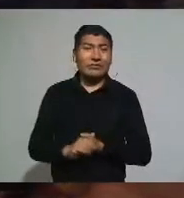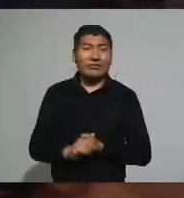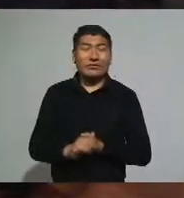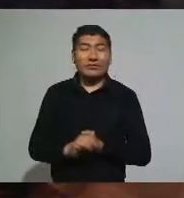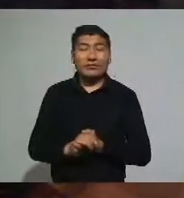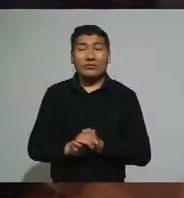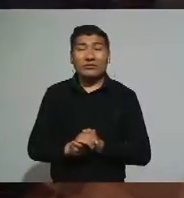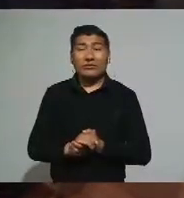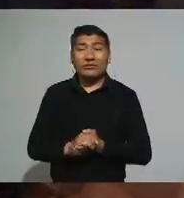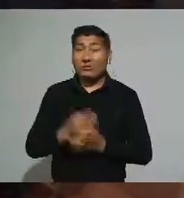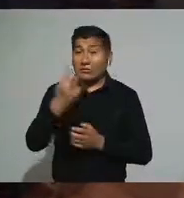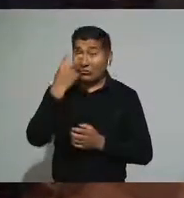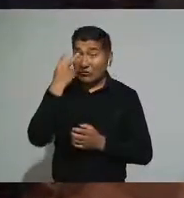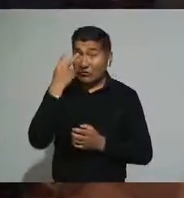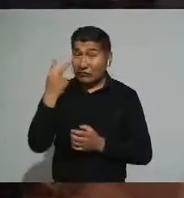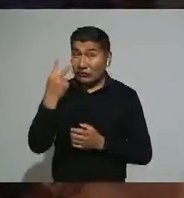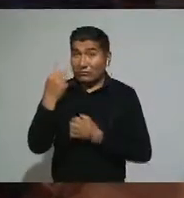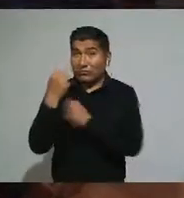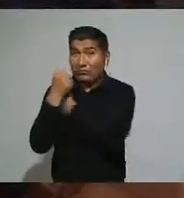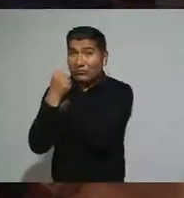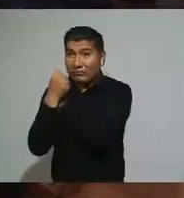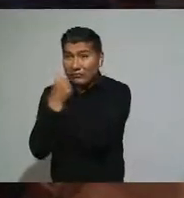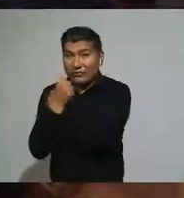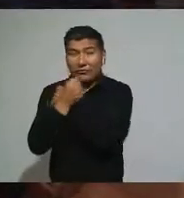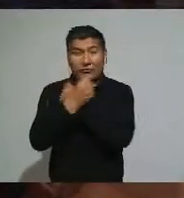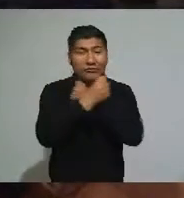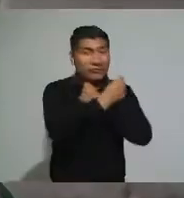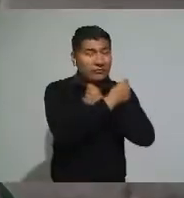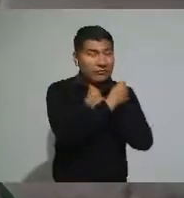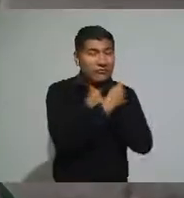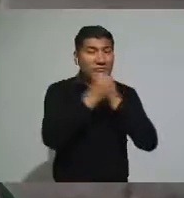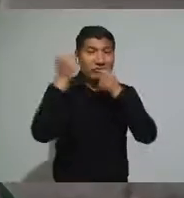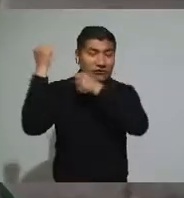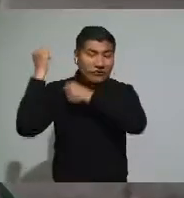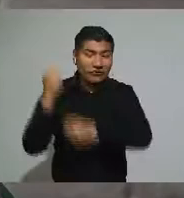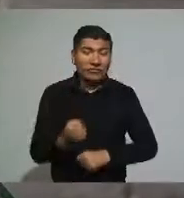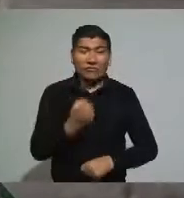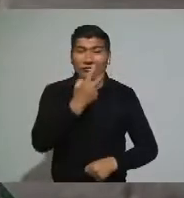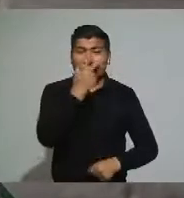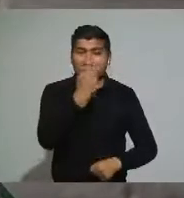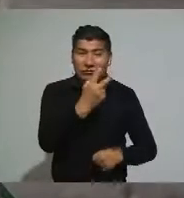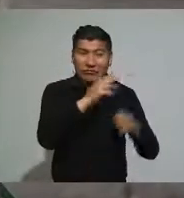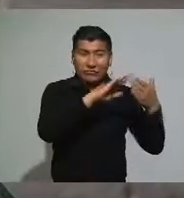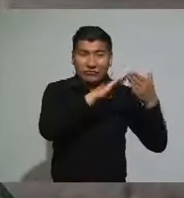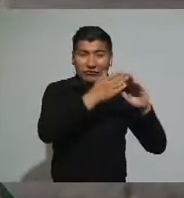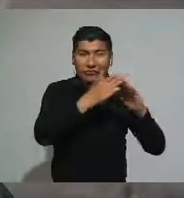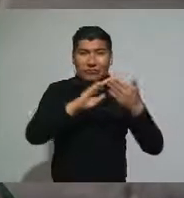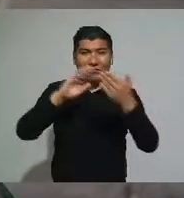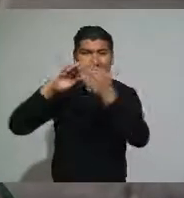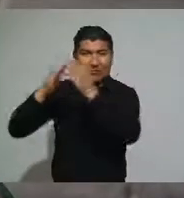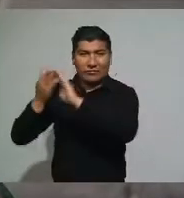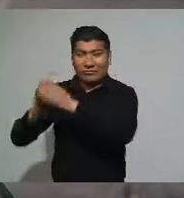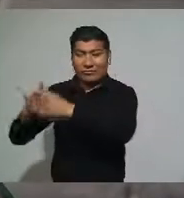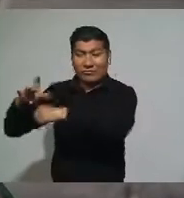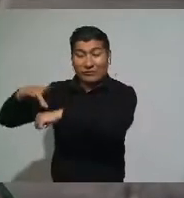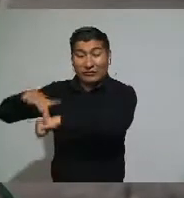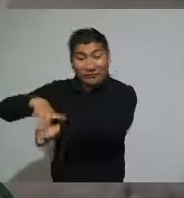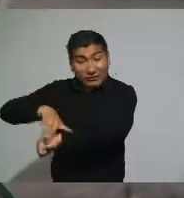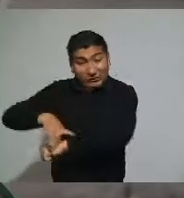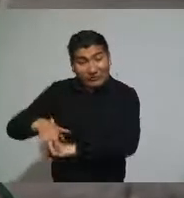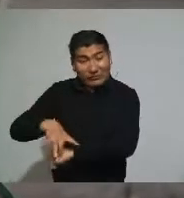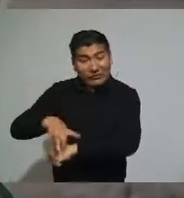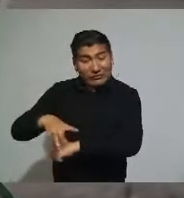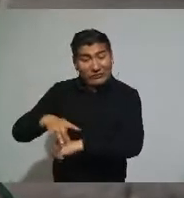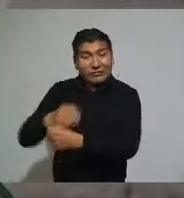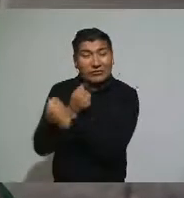Dos amores fundaron dos ciudades, la terrena con el amor